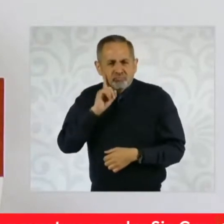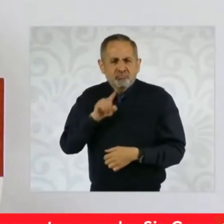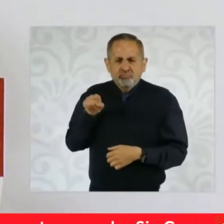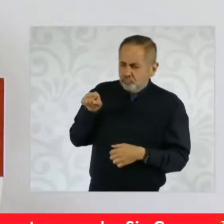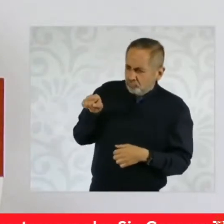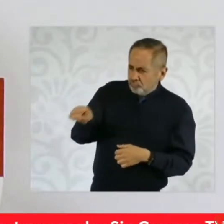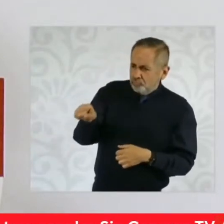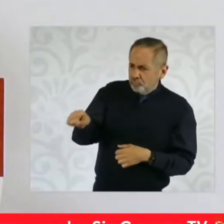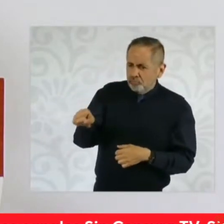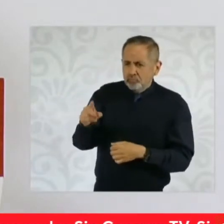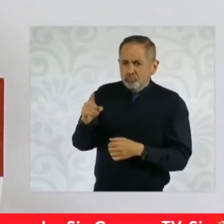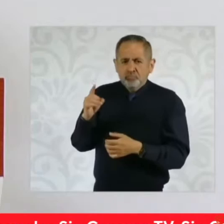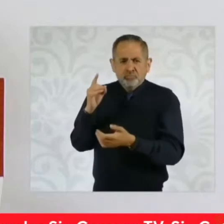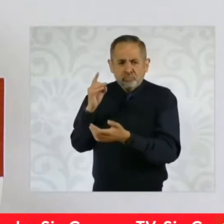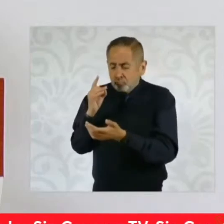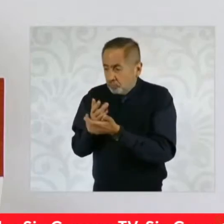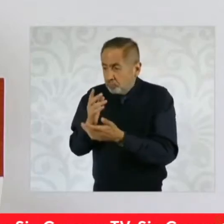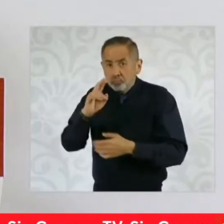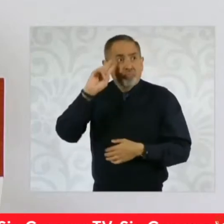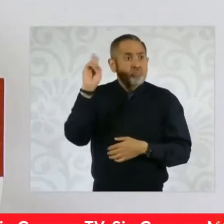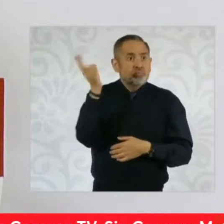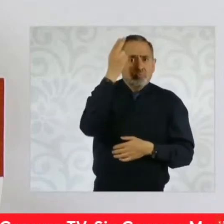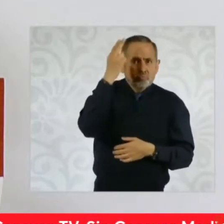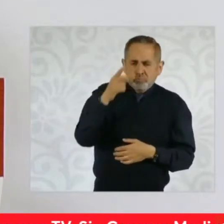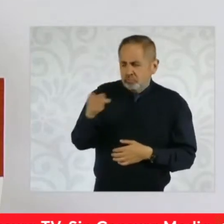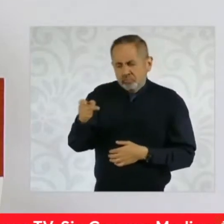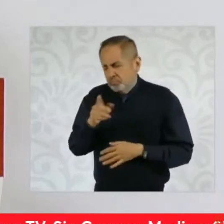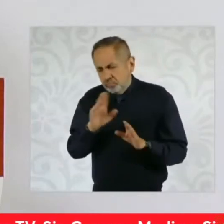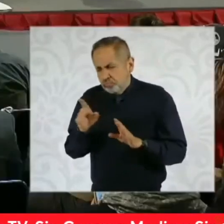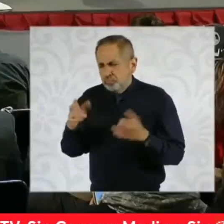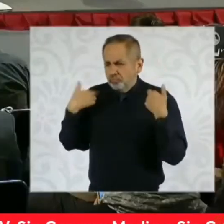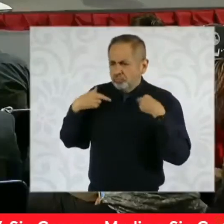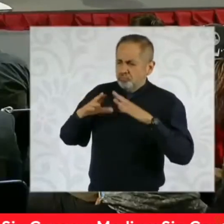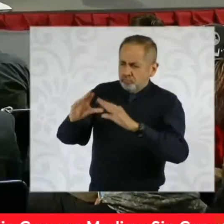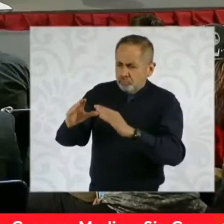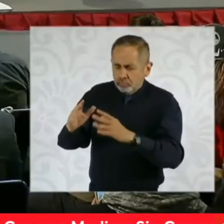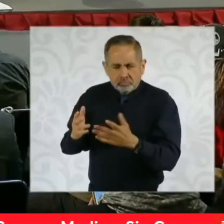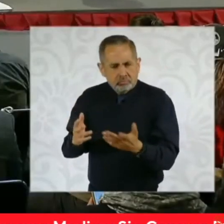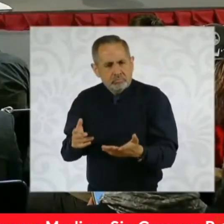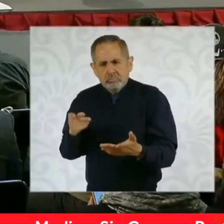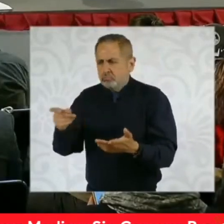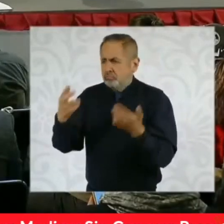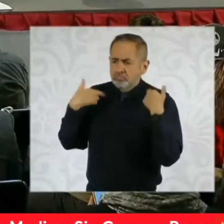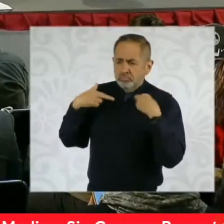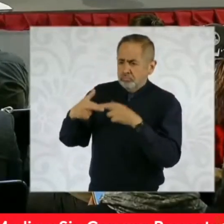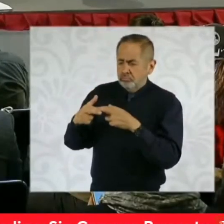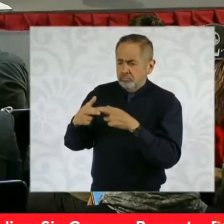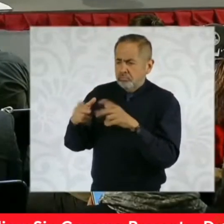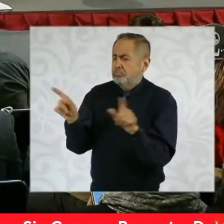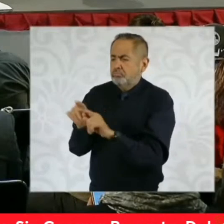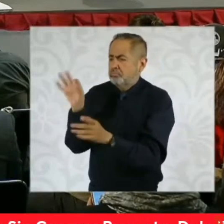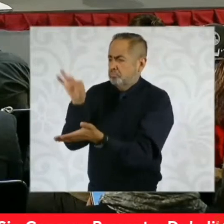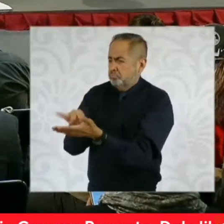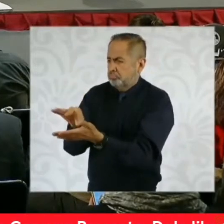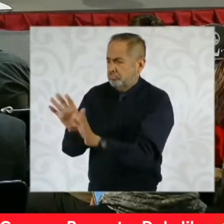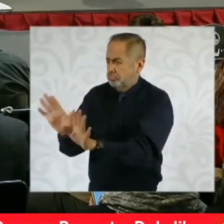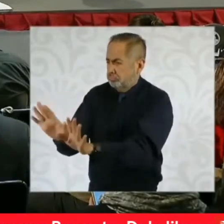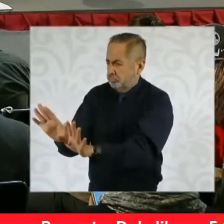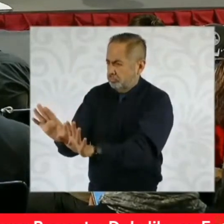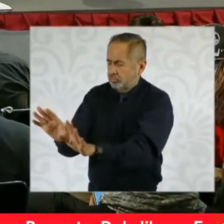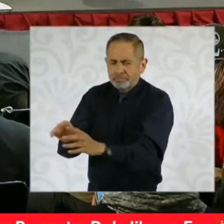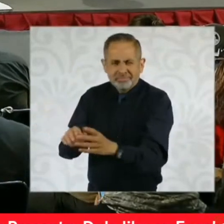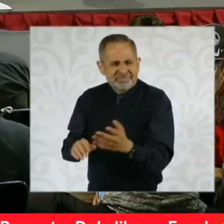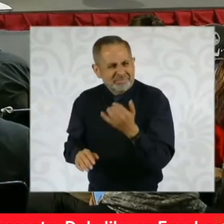seáis universitarias, no seáis académicas? Es decir, sé maestra, pero nada más. Y